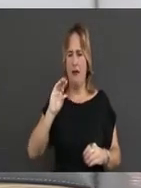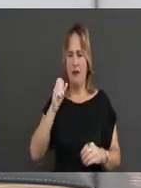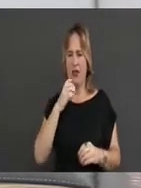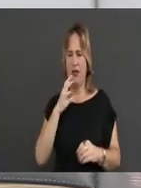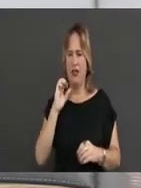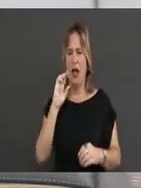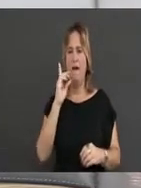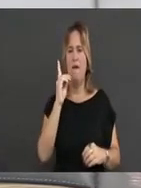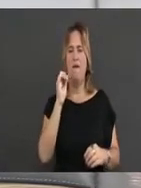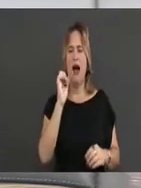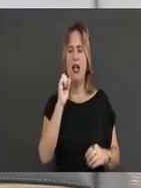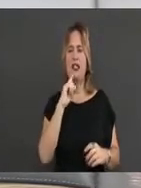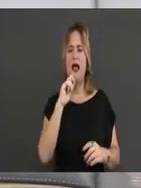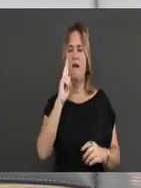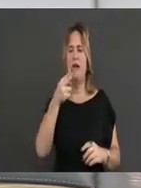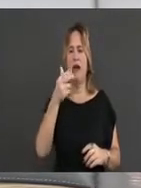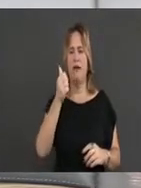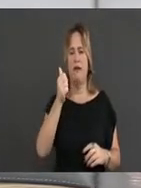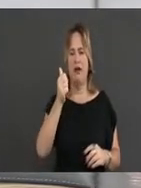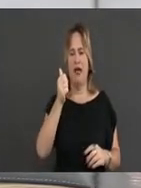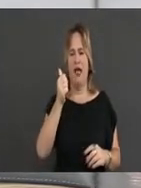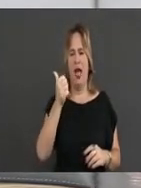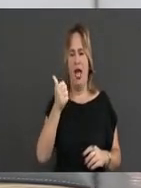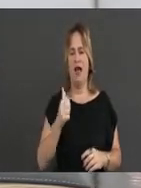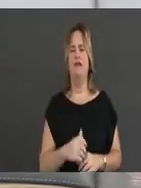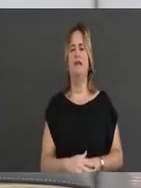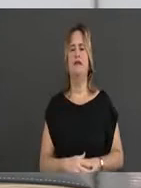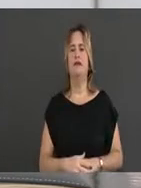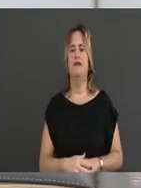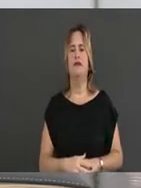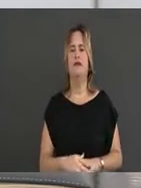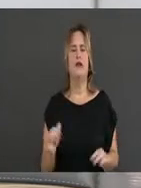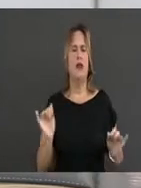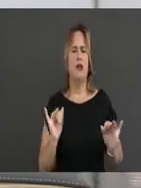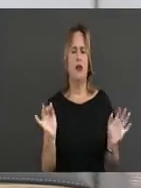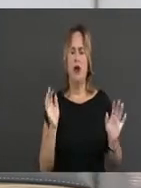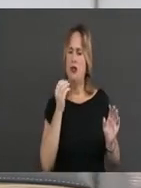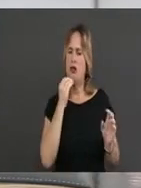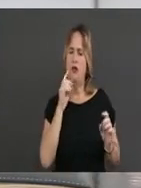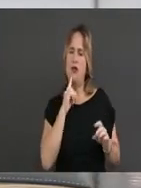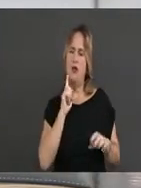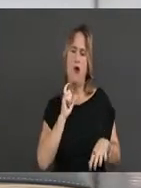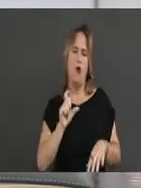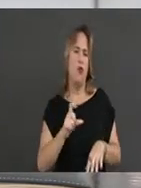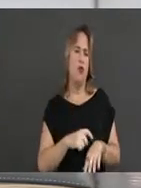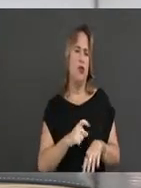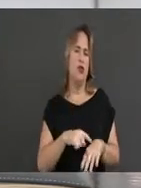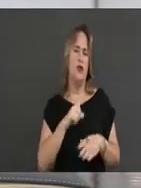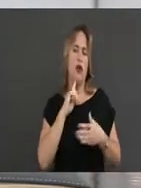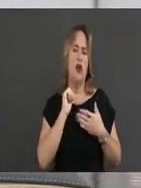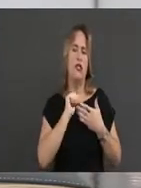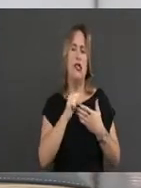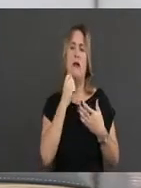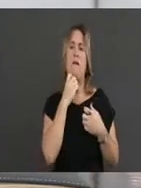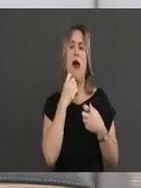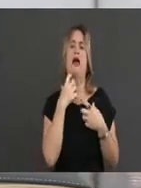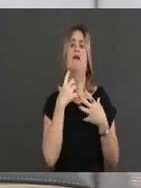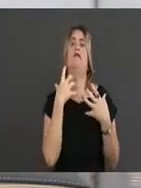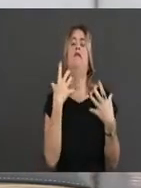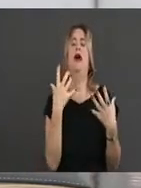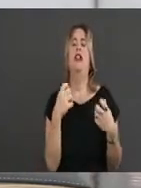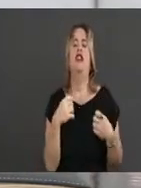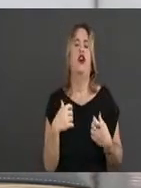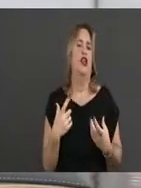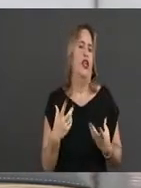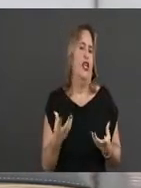Bandé y BPA. Y bueno, no por dejarlo para último, el servicio que mayor impacto